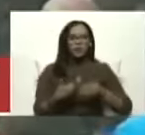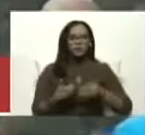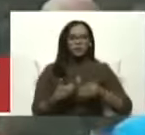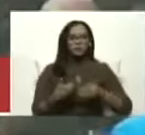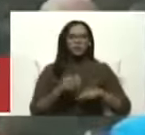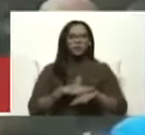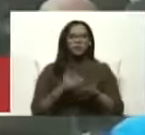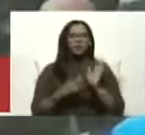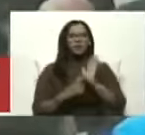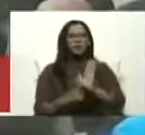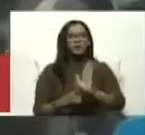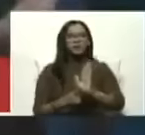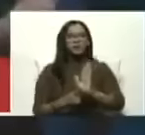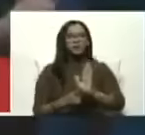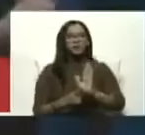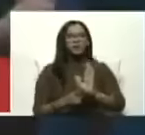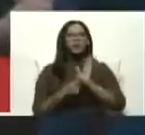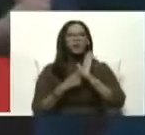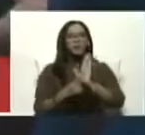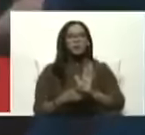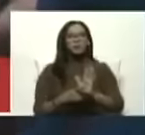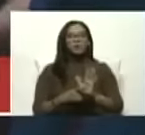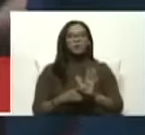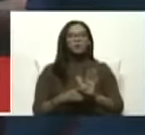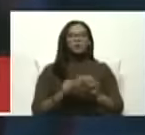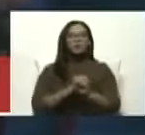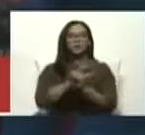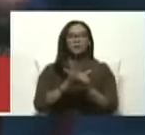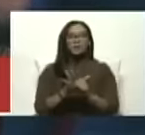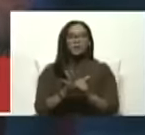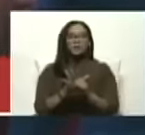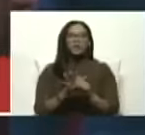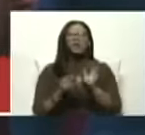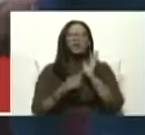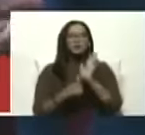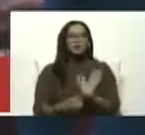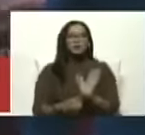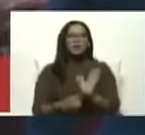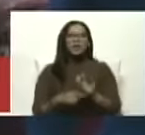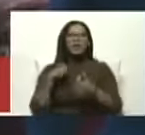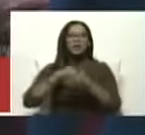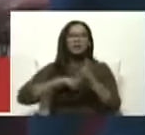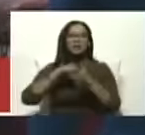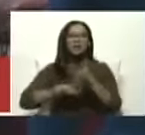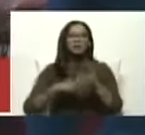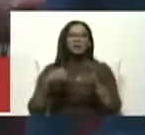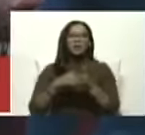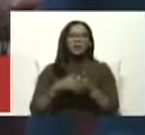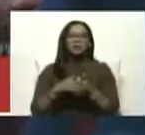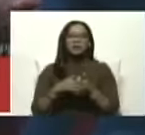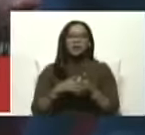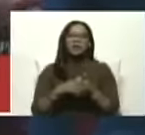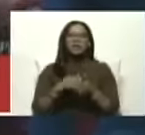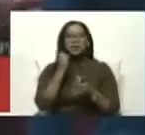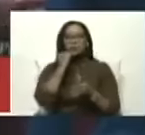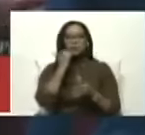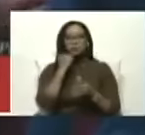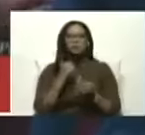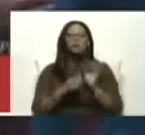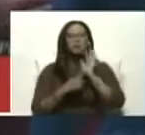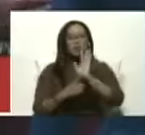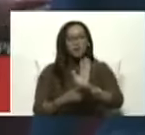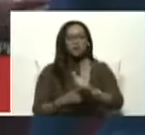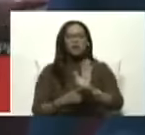porque lo ha demostrado. Lo demostró durante la pandemia, lo ha demostrado en la batalla contra la inseguridad, lo ha